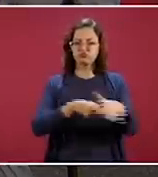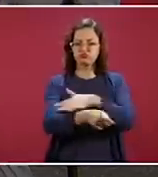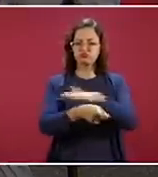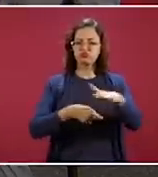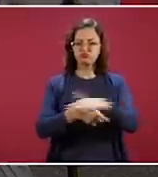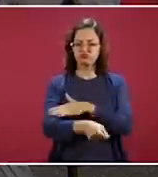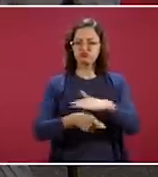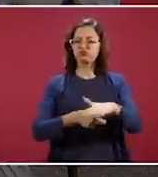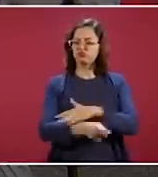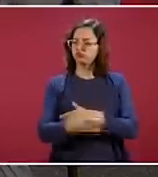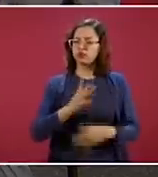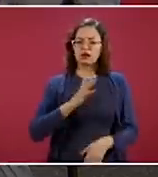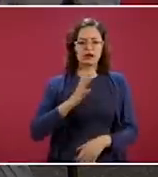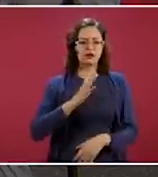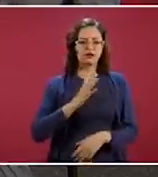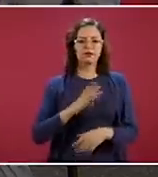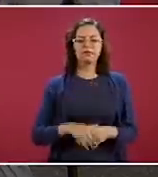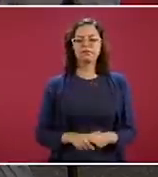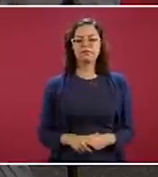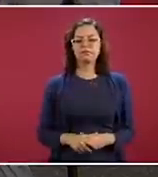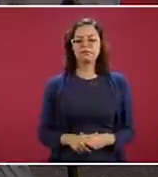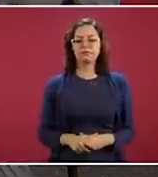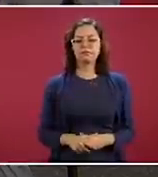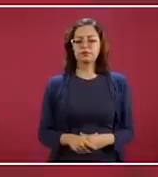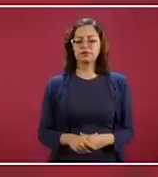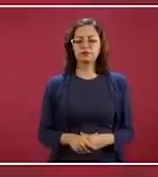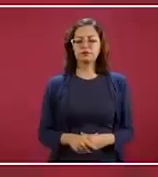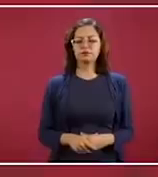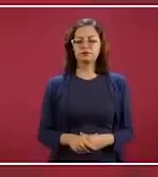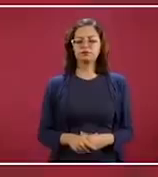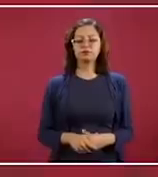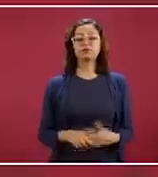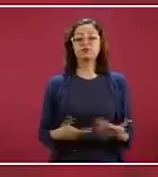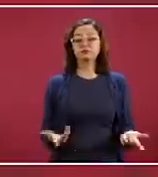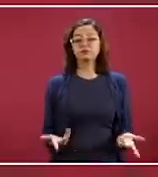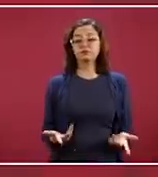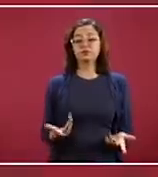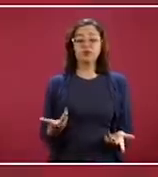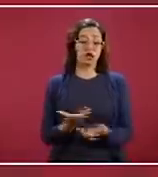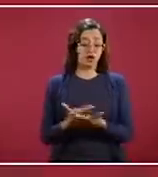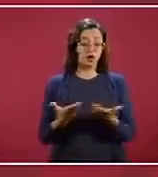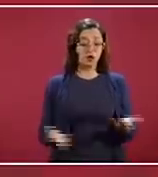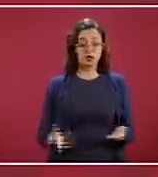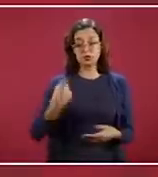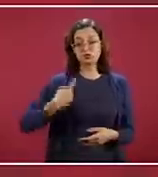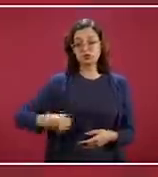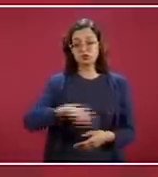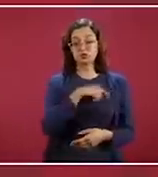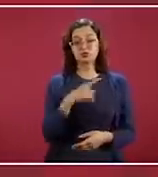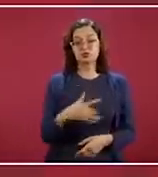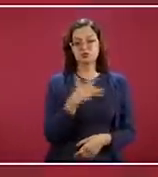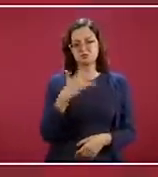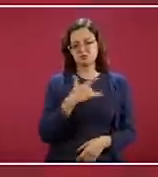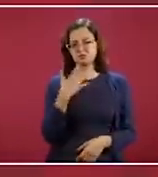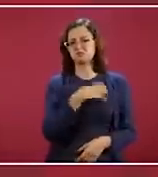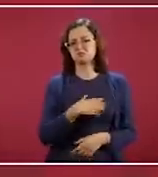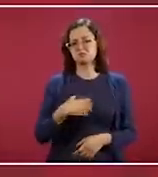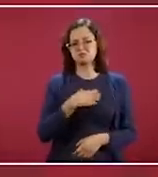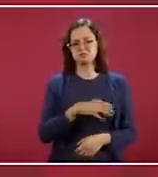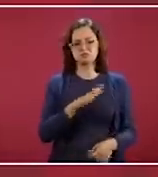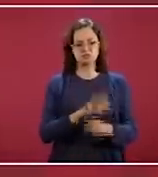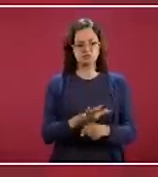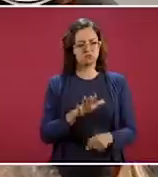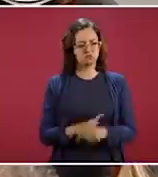de corrupción. Nosotros estamos muy satisfechos con el